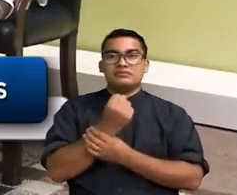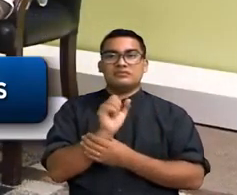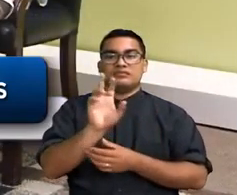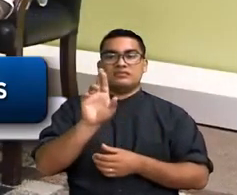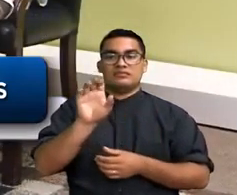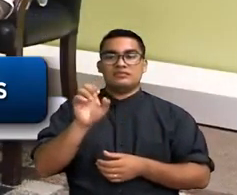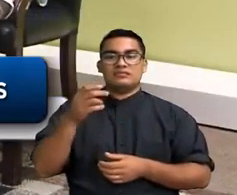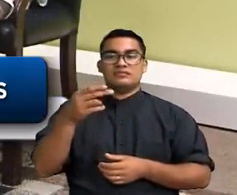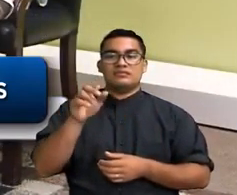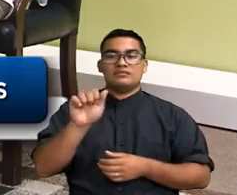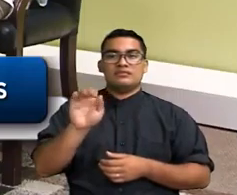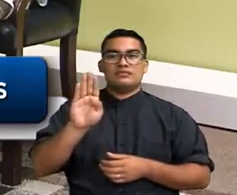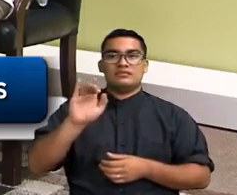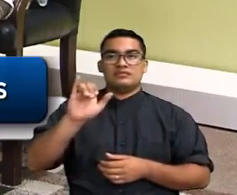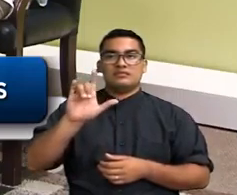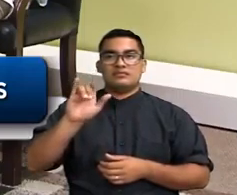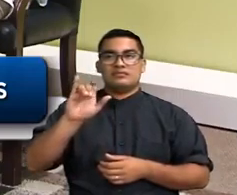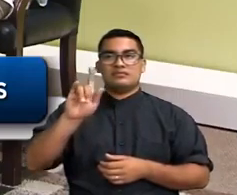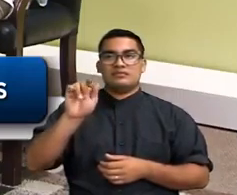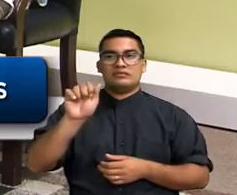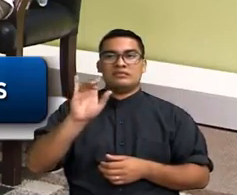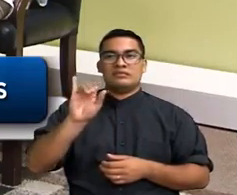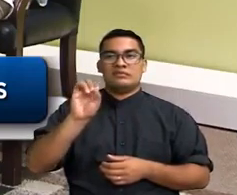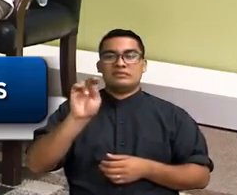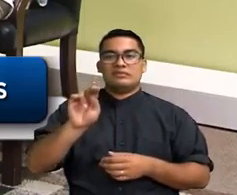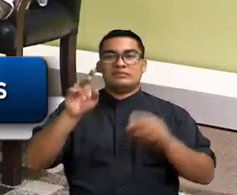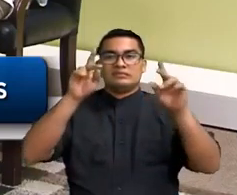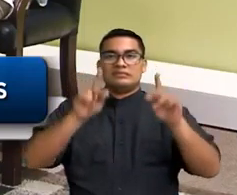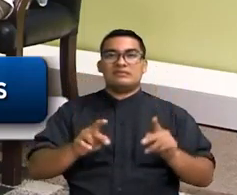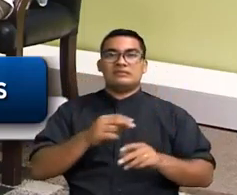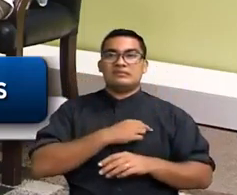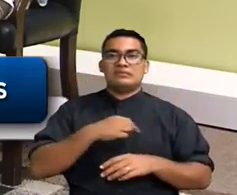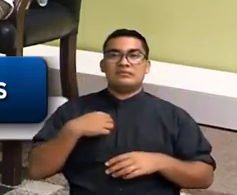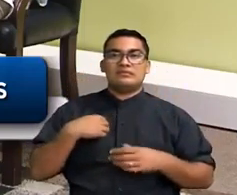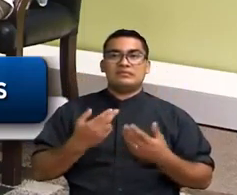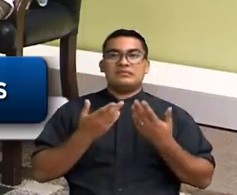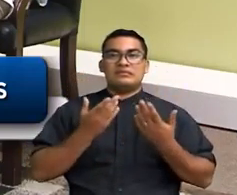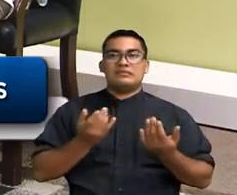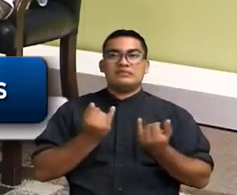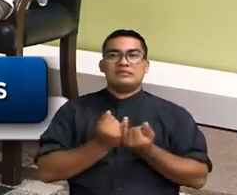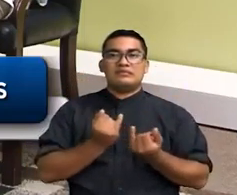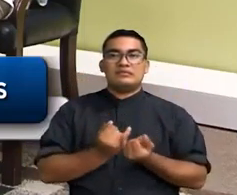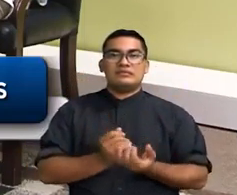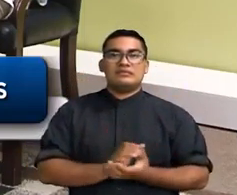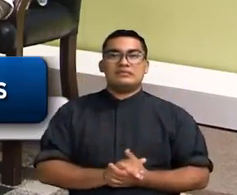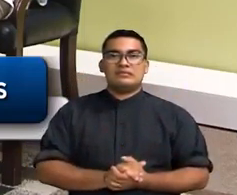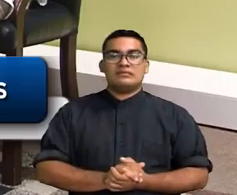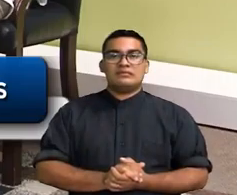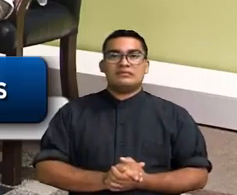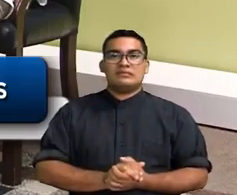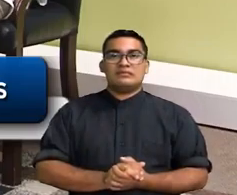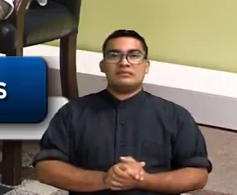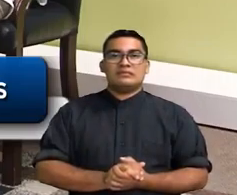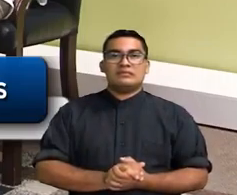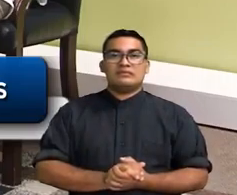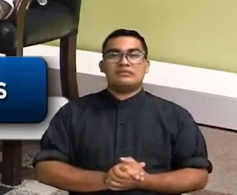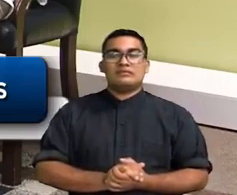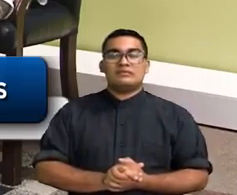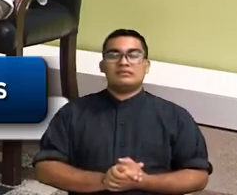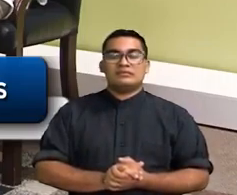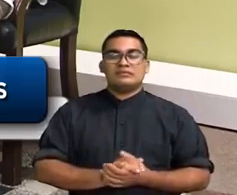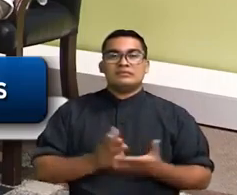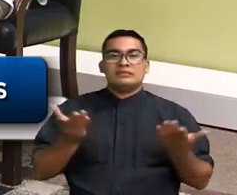retroscópica se pueden hacer realmente el paciente y al mes ya va a tener una buena función. Okay. Generalmente, ¿cómo se